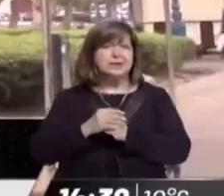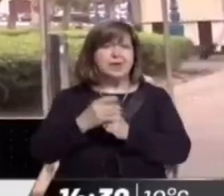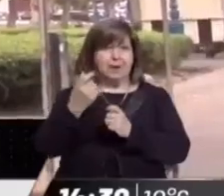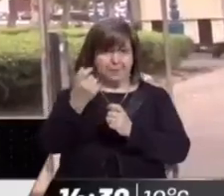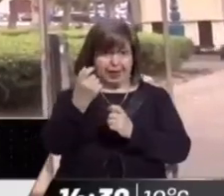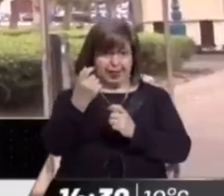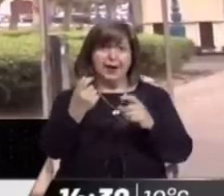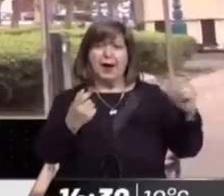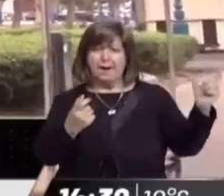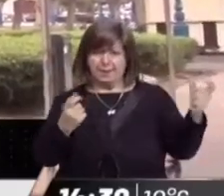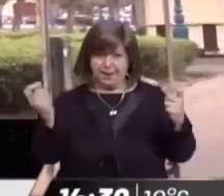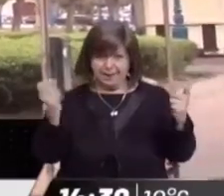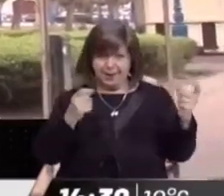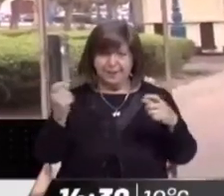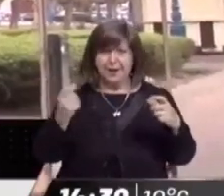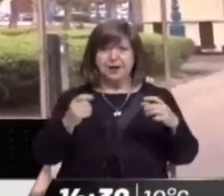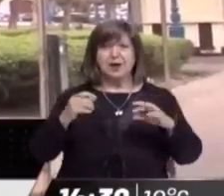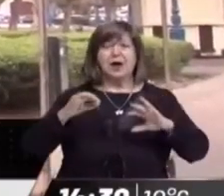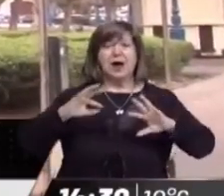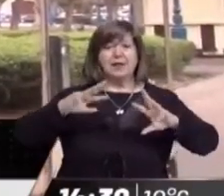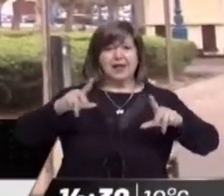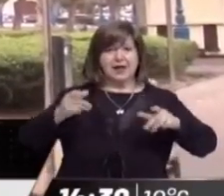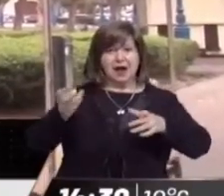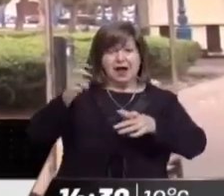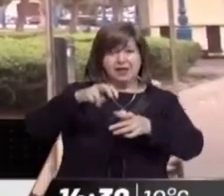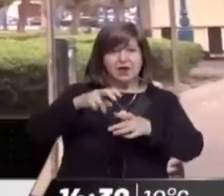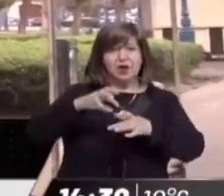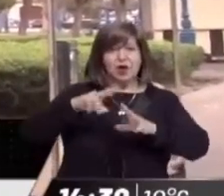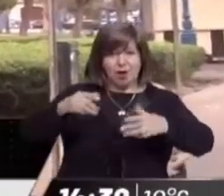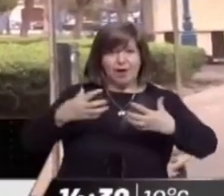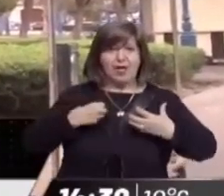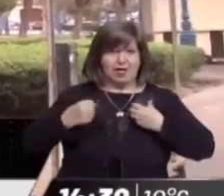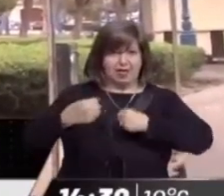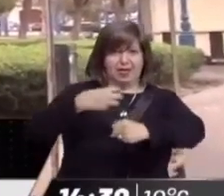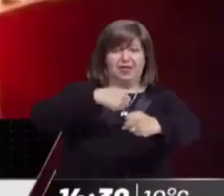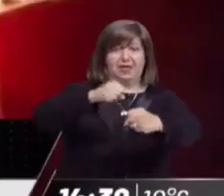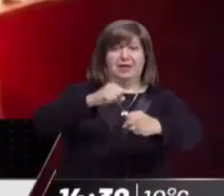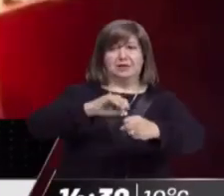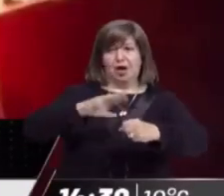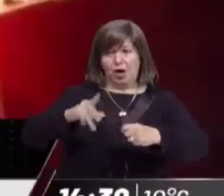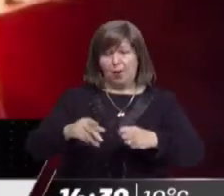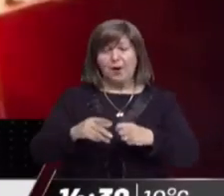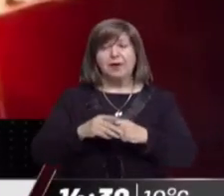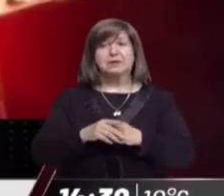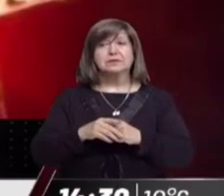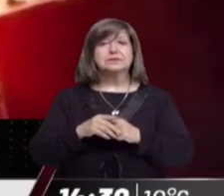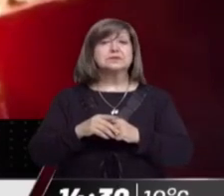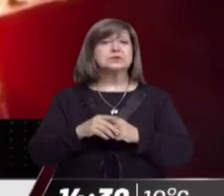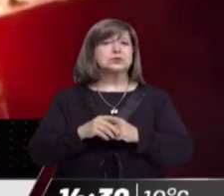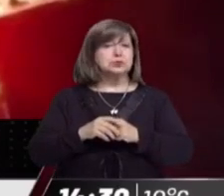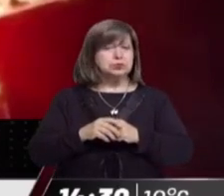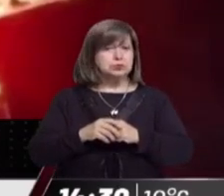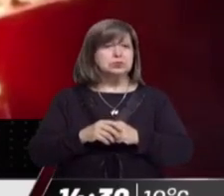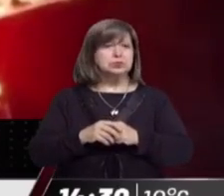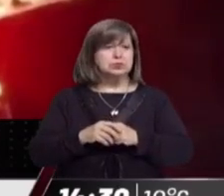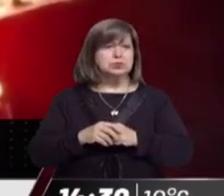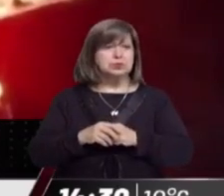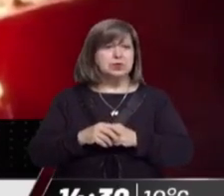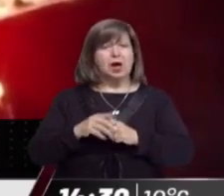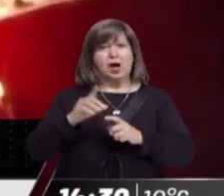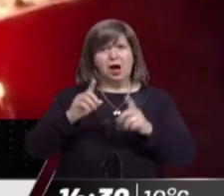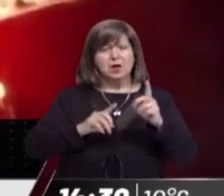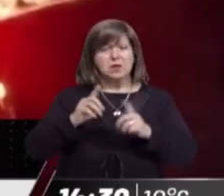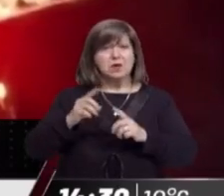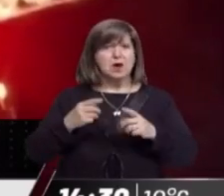Piedrazo, delincuencia, si no, adentro de los micros. Todo eso suele pasar mucho. ¿Gente alcoholizada?